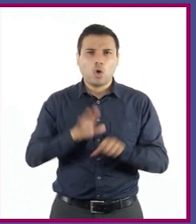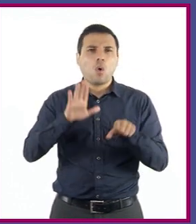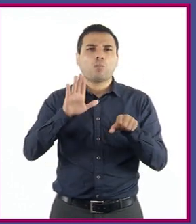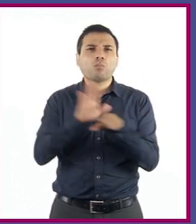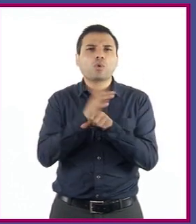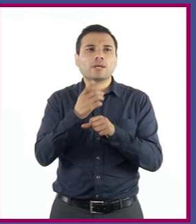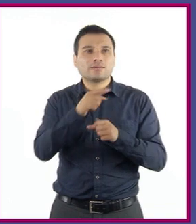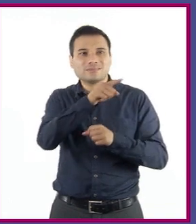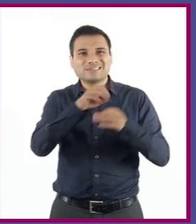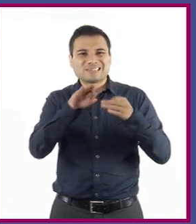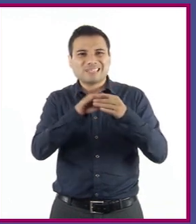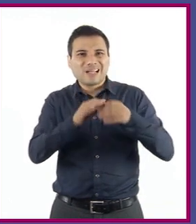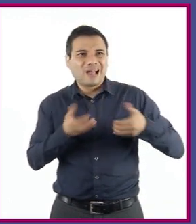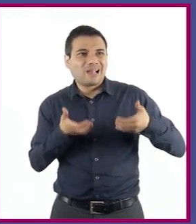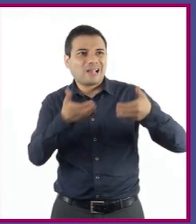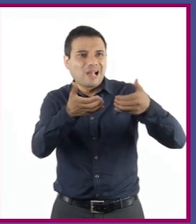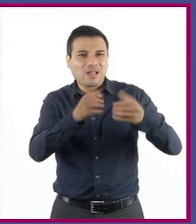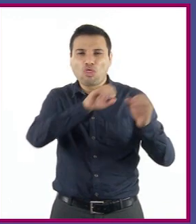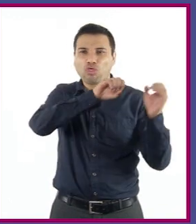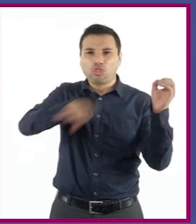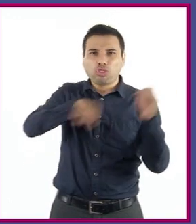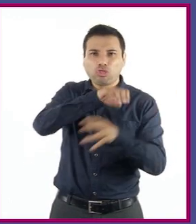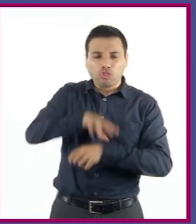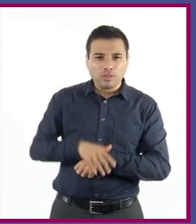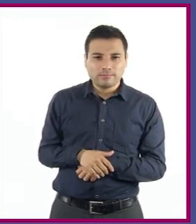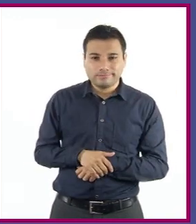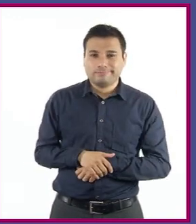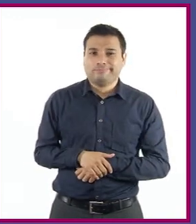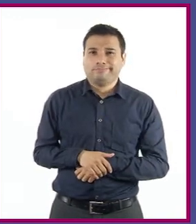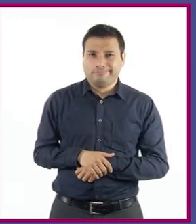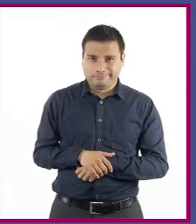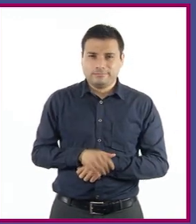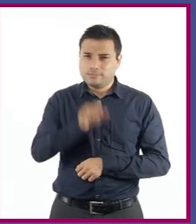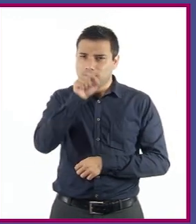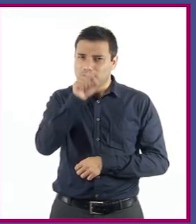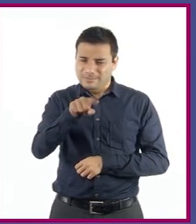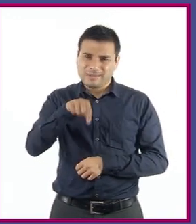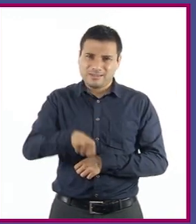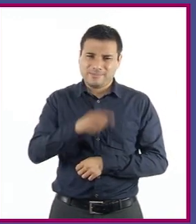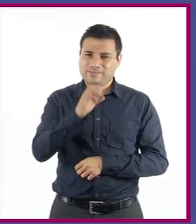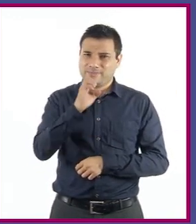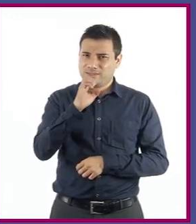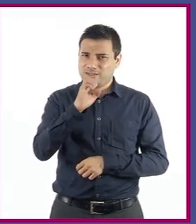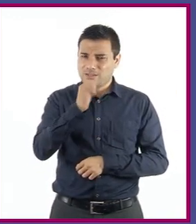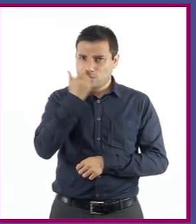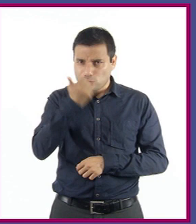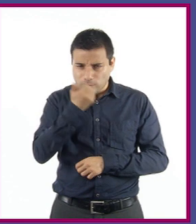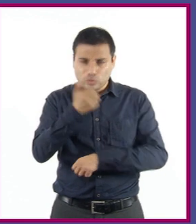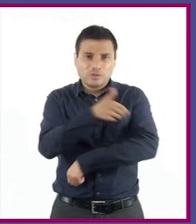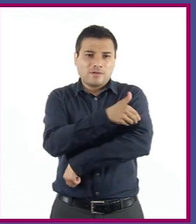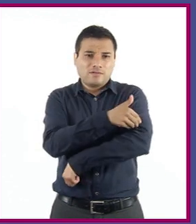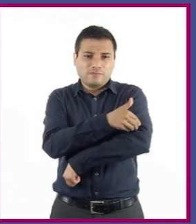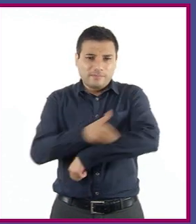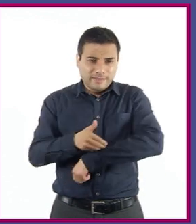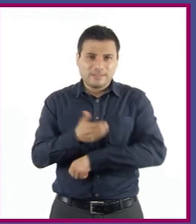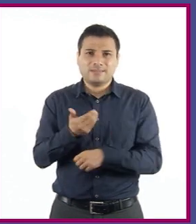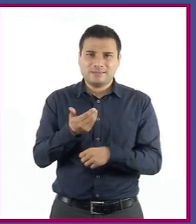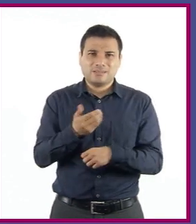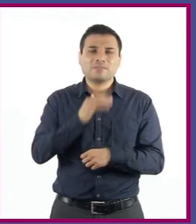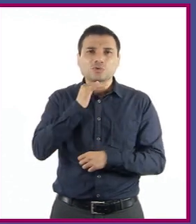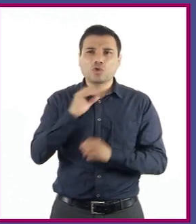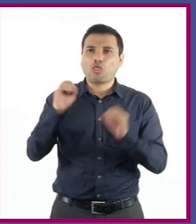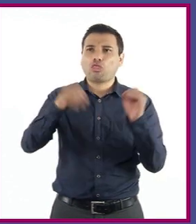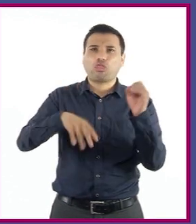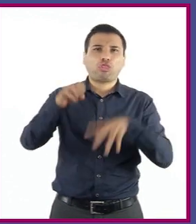calles aledañas y de la que probablemente deja la comunidad escolar y sus familiares a la hora de la entrada y